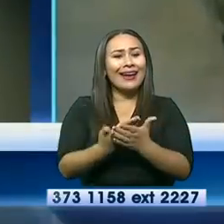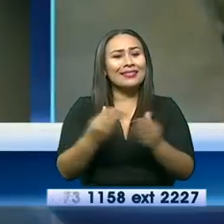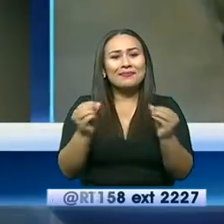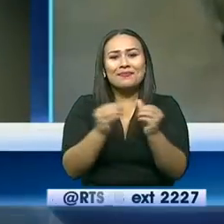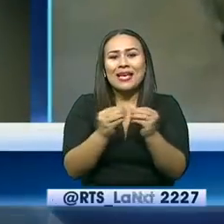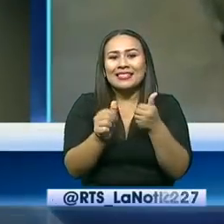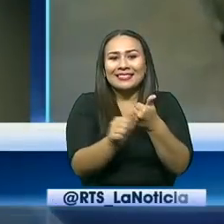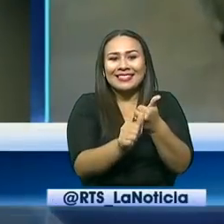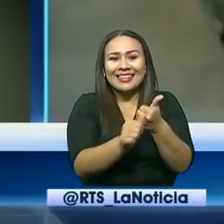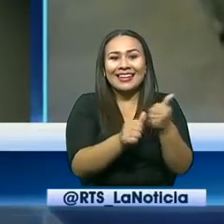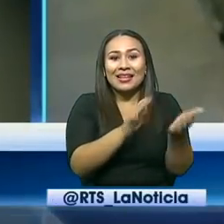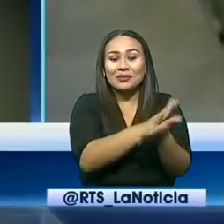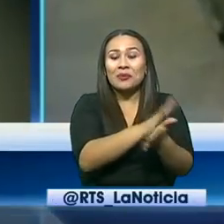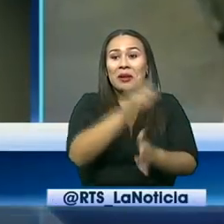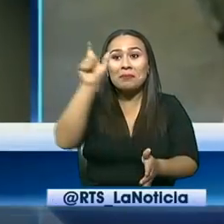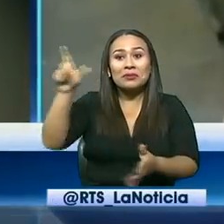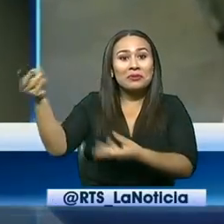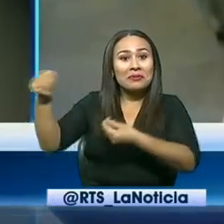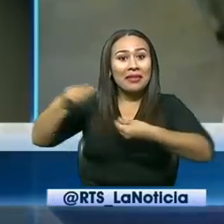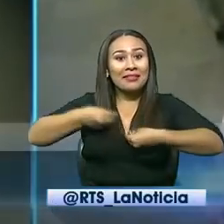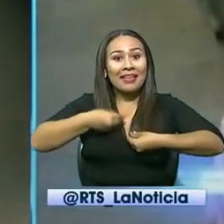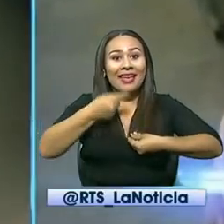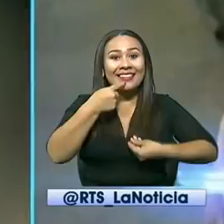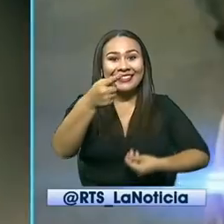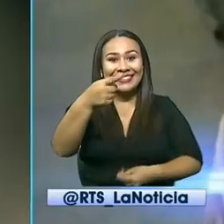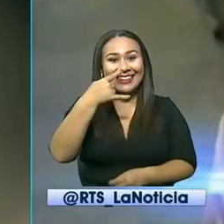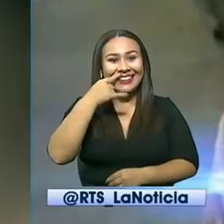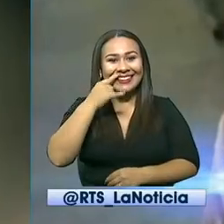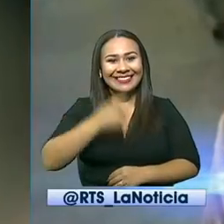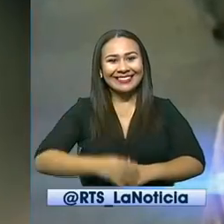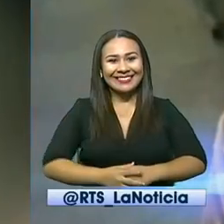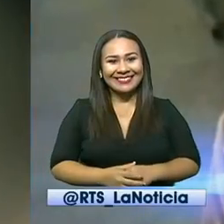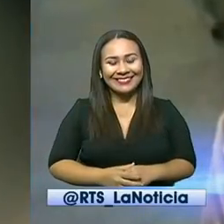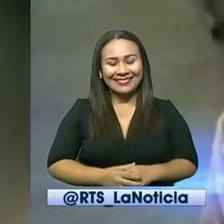cerca de la escuela. Informó Adriana Peralta.